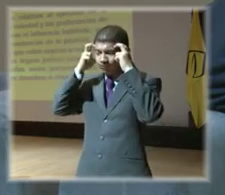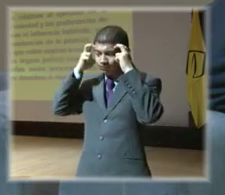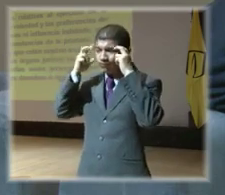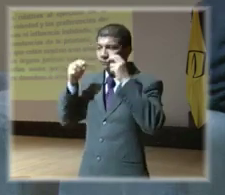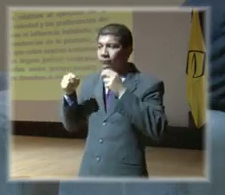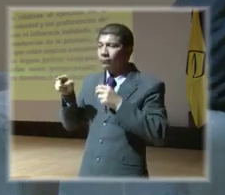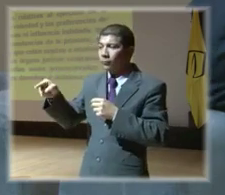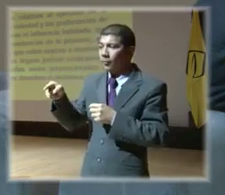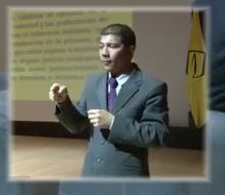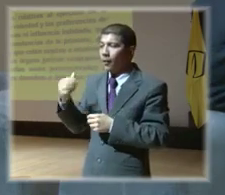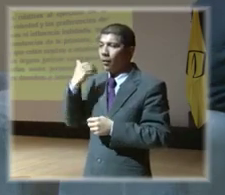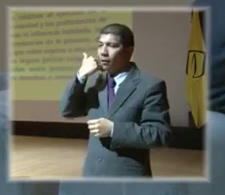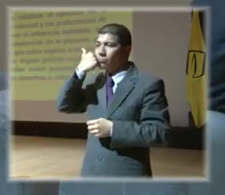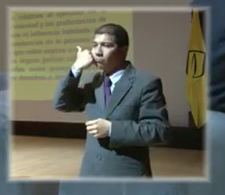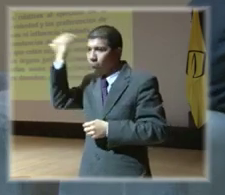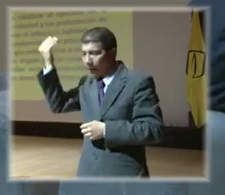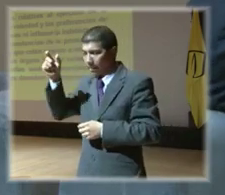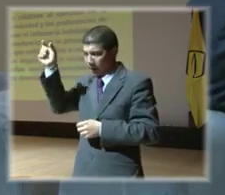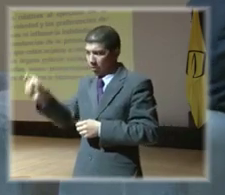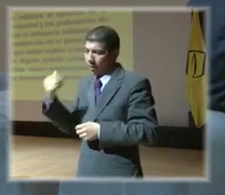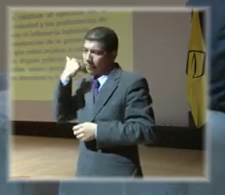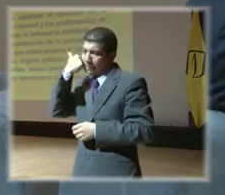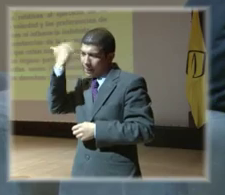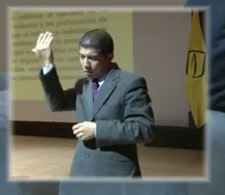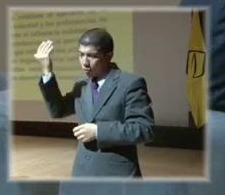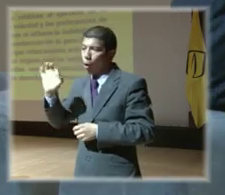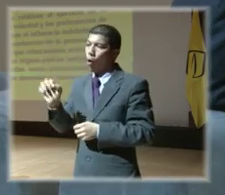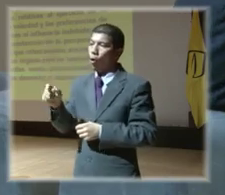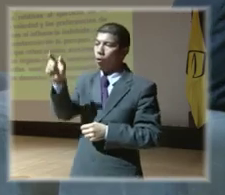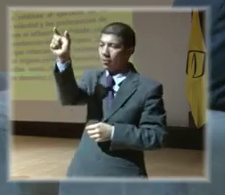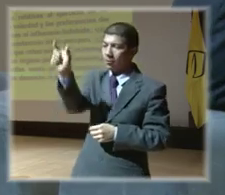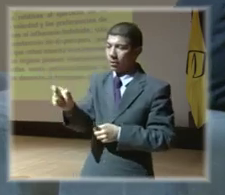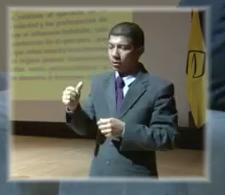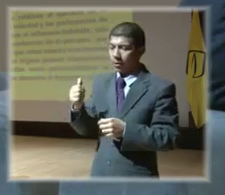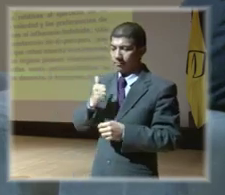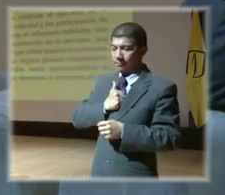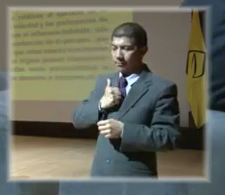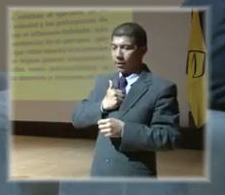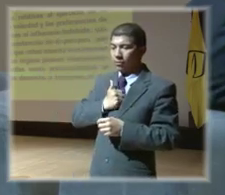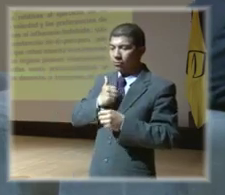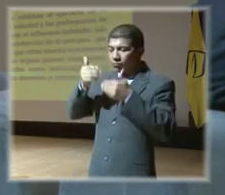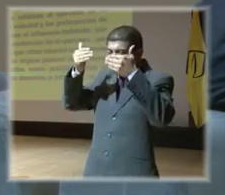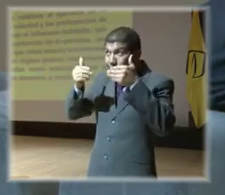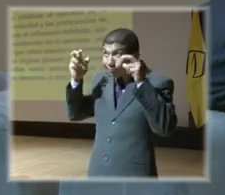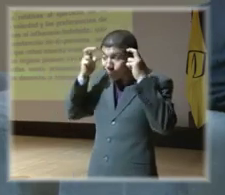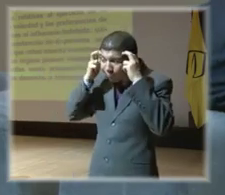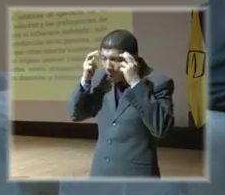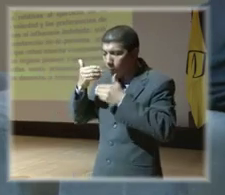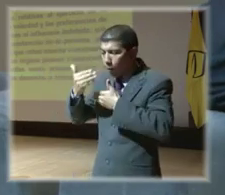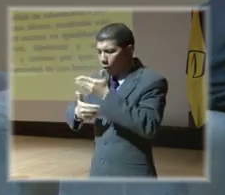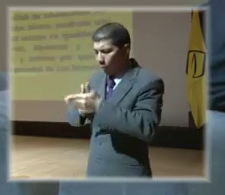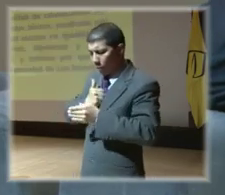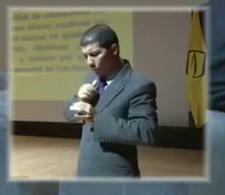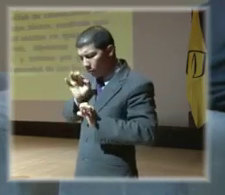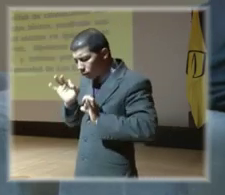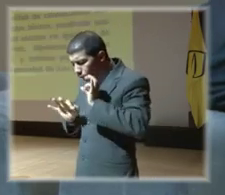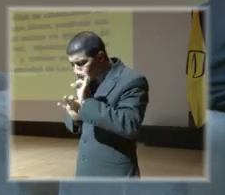que hacen adulto a un adulto es justamente el cuidado de sí, que es un término de un filósofo